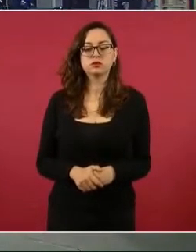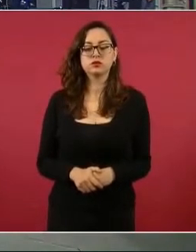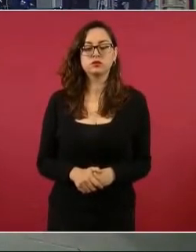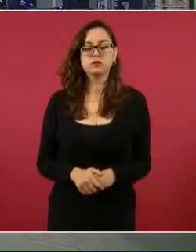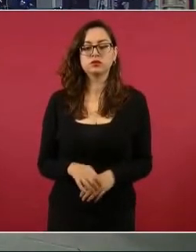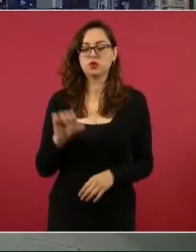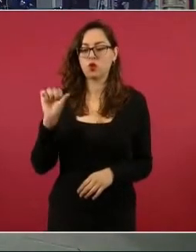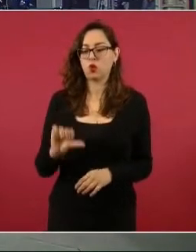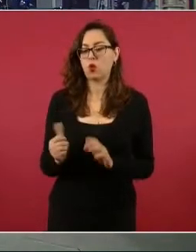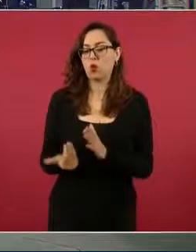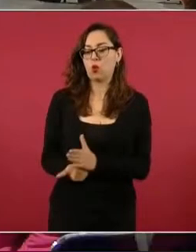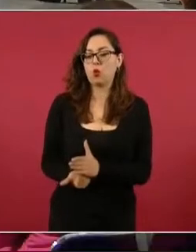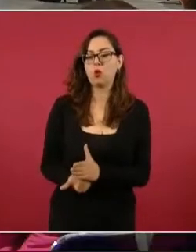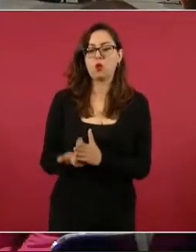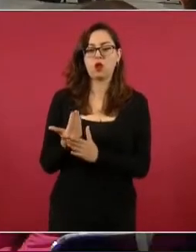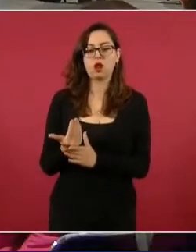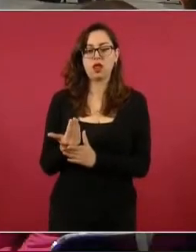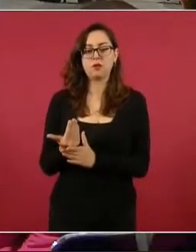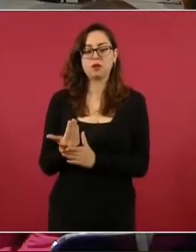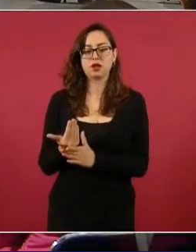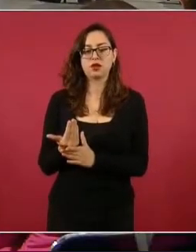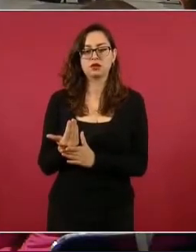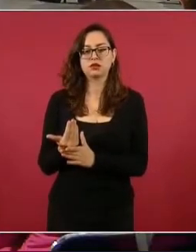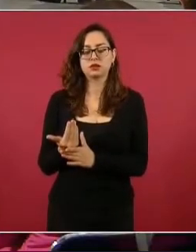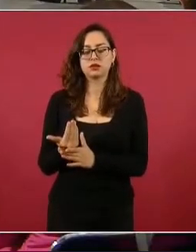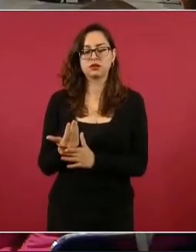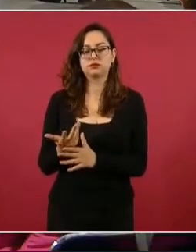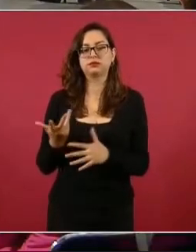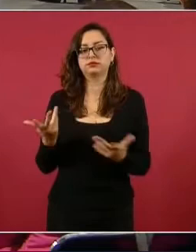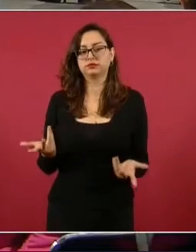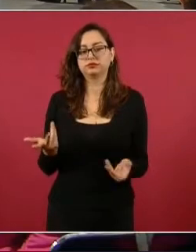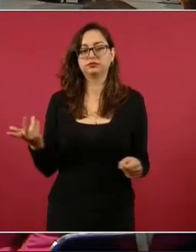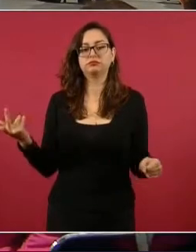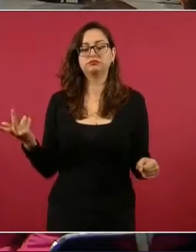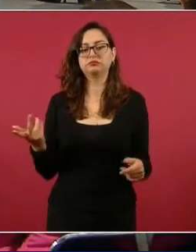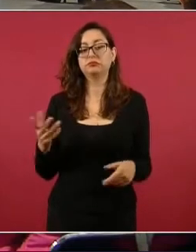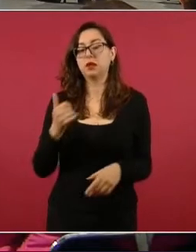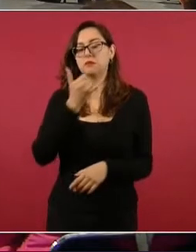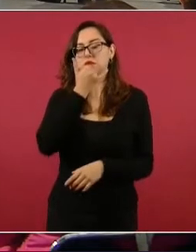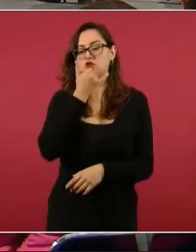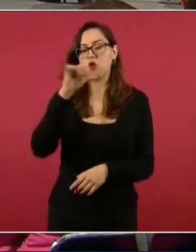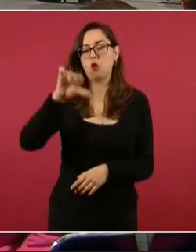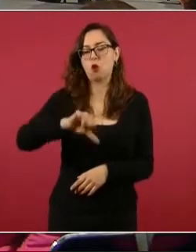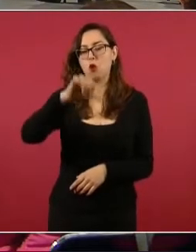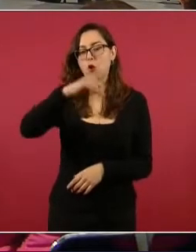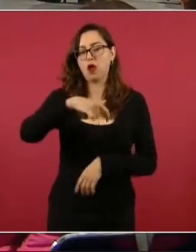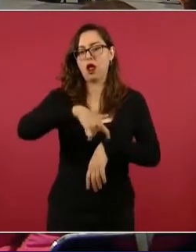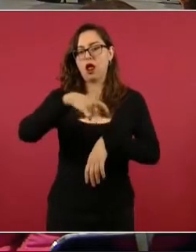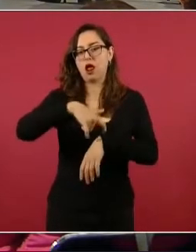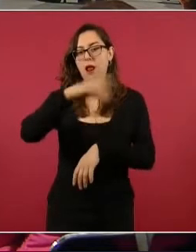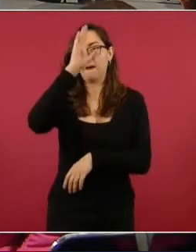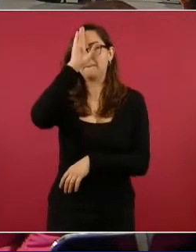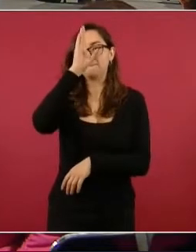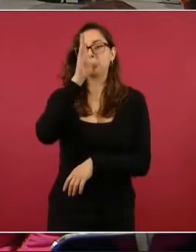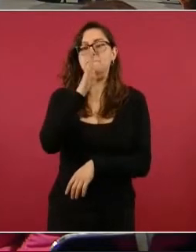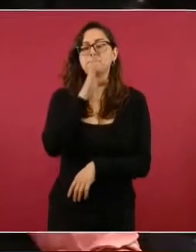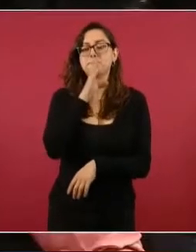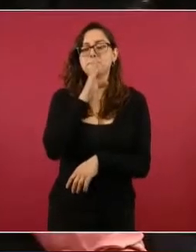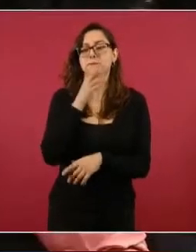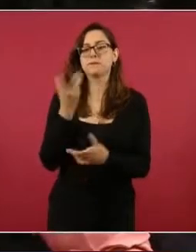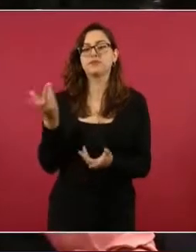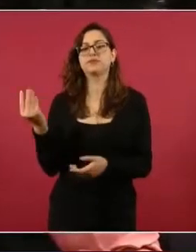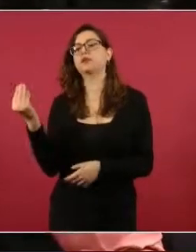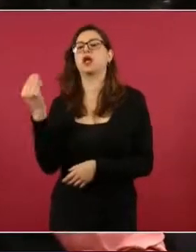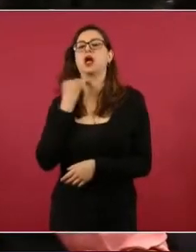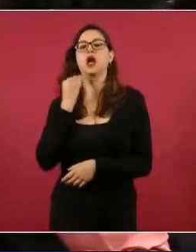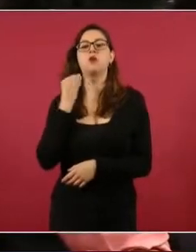los abogados a las 12 del día, los abogados de varios generales del Ejército van a dar una conferencia de prensa respecto al tema del GIEI. La pregunta no